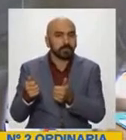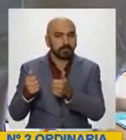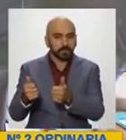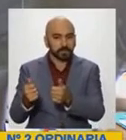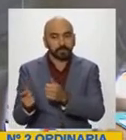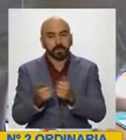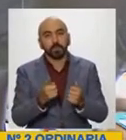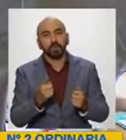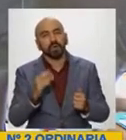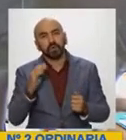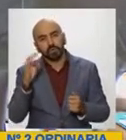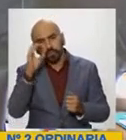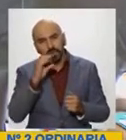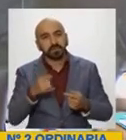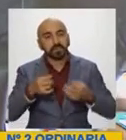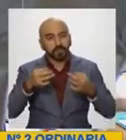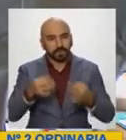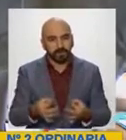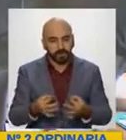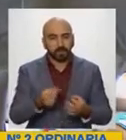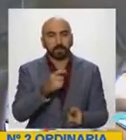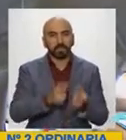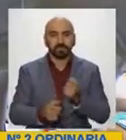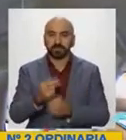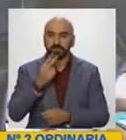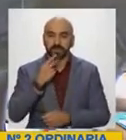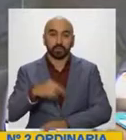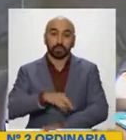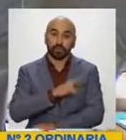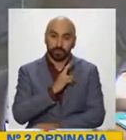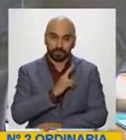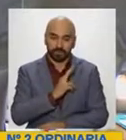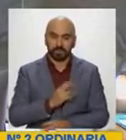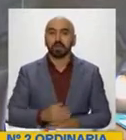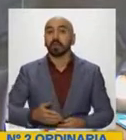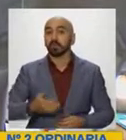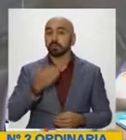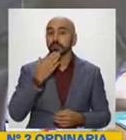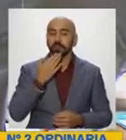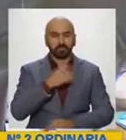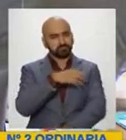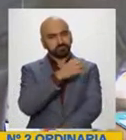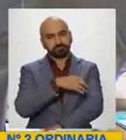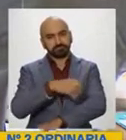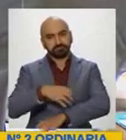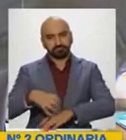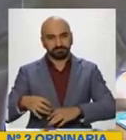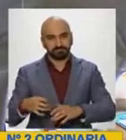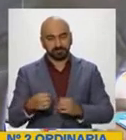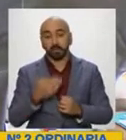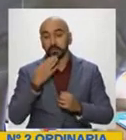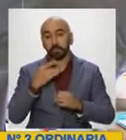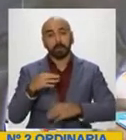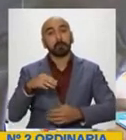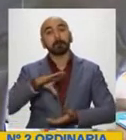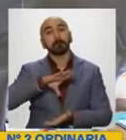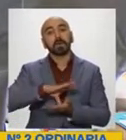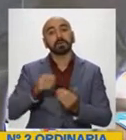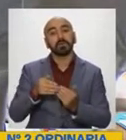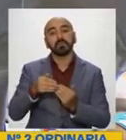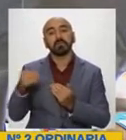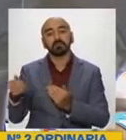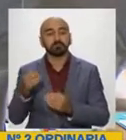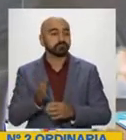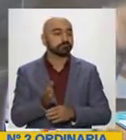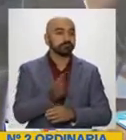del norte de nuestro país, así como también de aquellos habitantes del resto del país y de países vecinos que vienen a nuestra